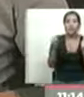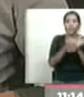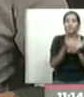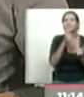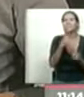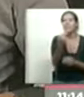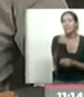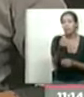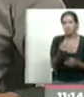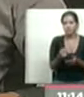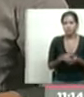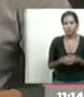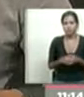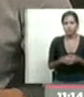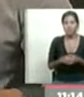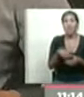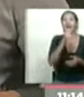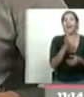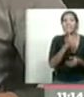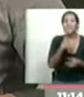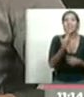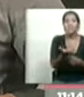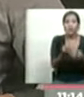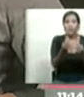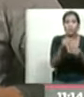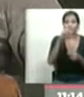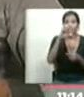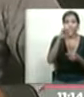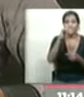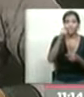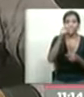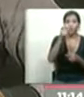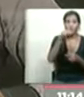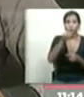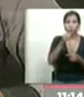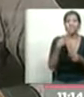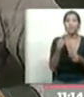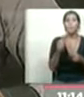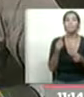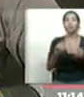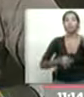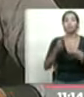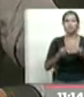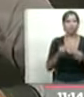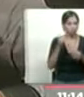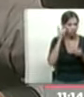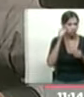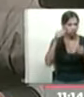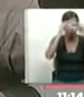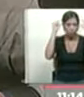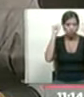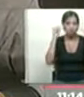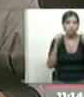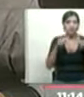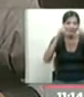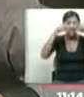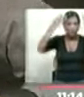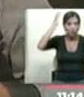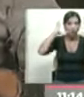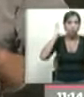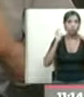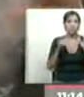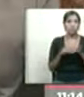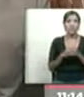plata? ¿A quién le han dado la plata de cinco? Se la dieron a Primera Justicia. ¿Ustedes han vuelto a escuchar a Julio Borges? ¿A Ramos Alú? No.